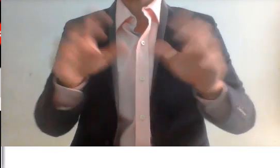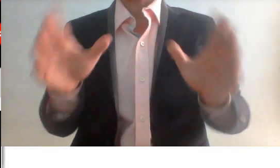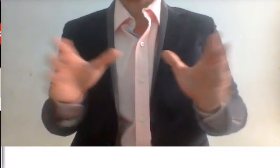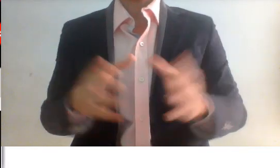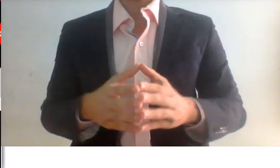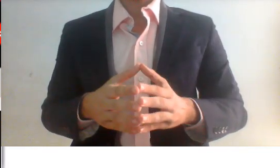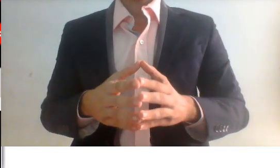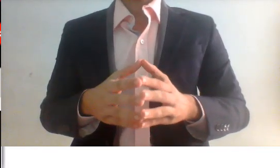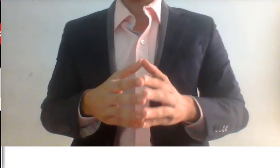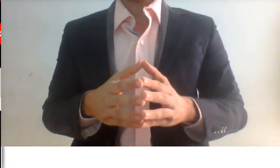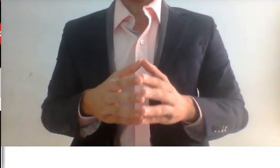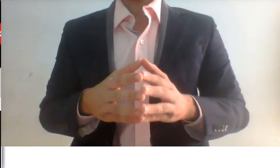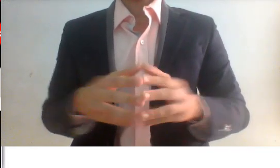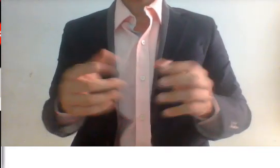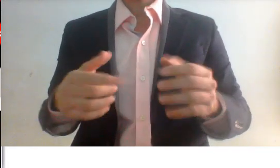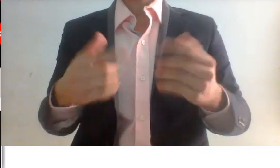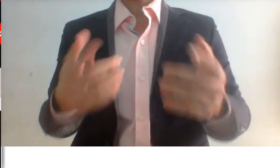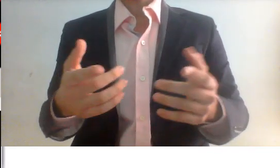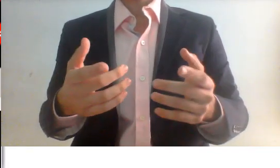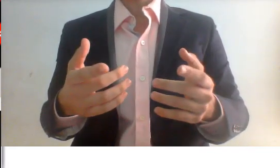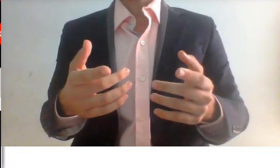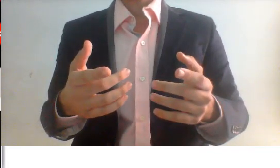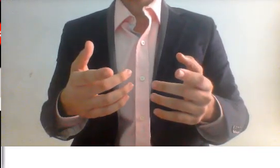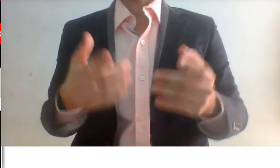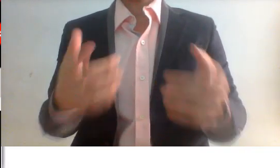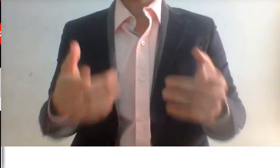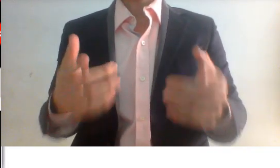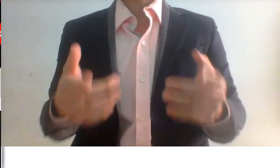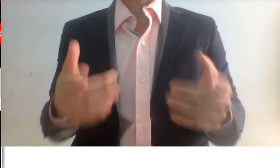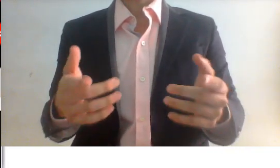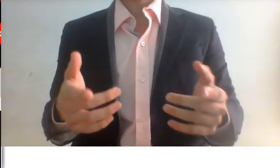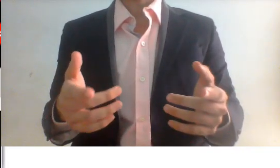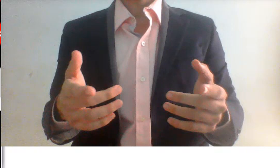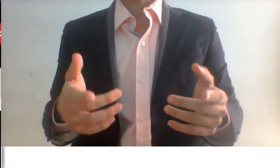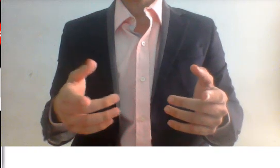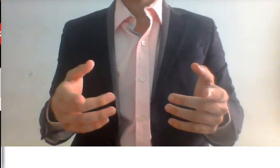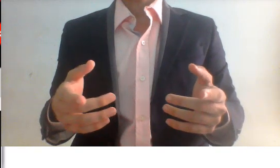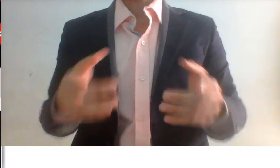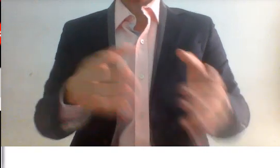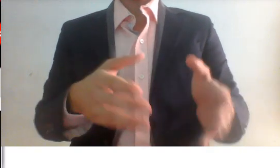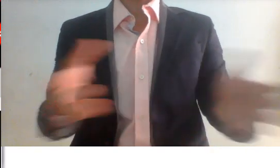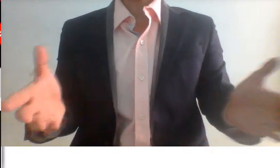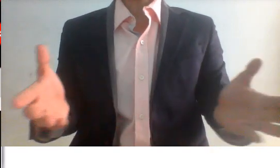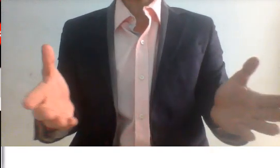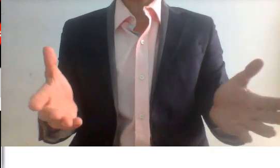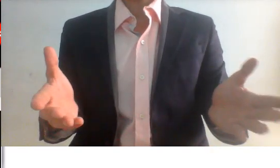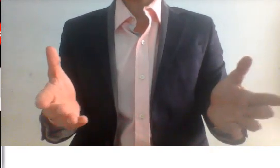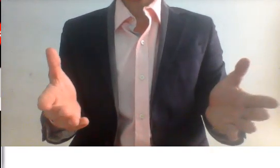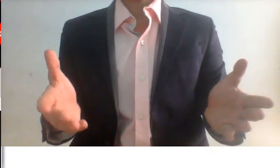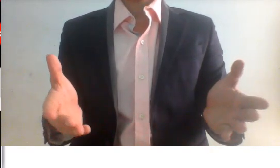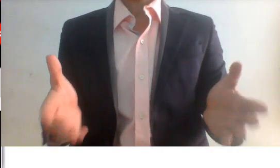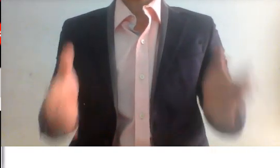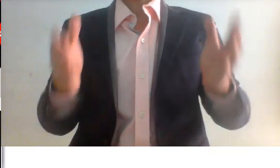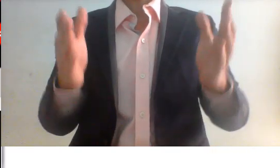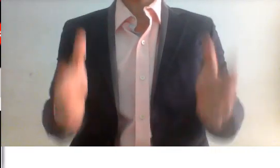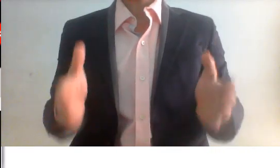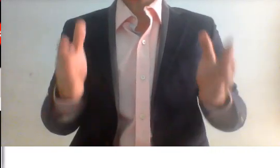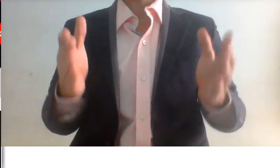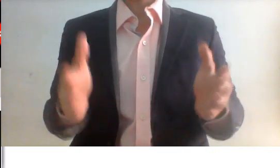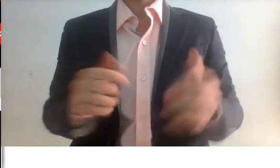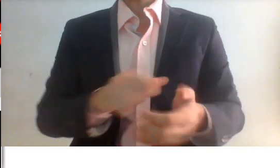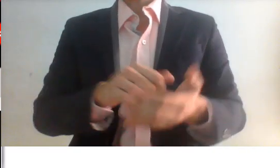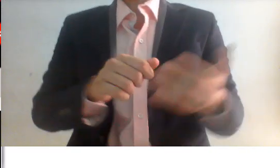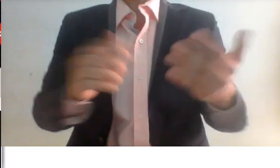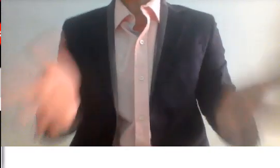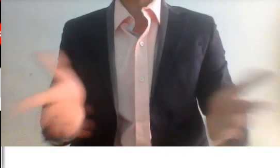PRI, del PRD. ¿Para qué? Para comprar votos. Por eso es que les ardió tanto. Y este tipo de hechos lo demuestra, porque ¿cómo vas